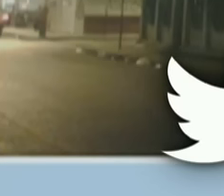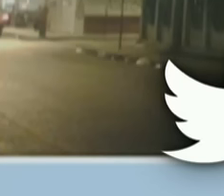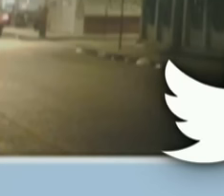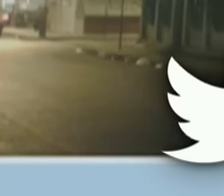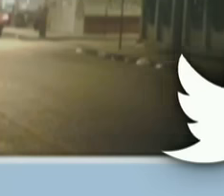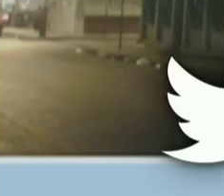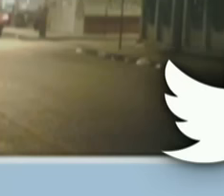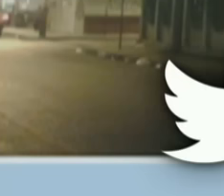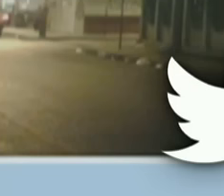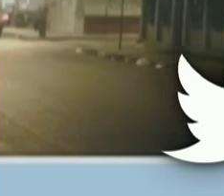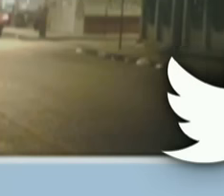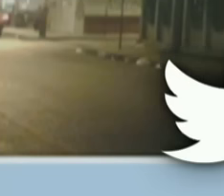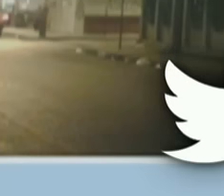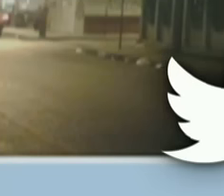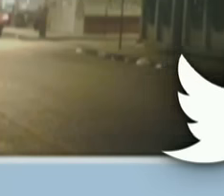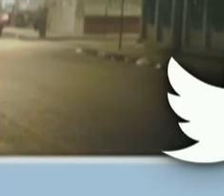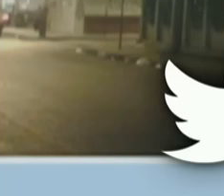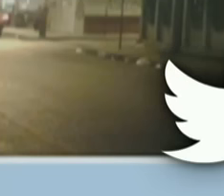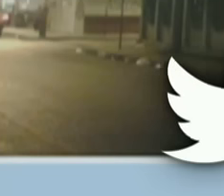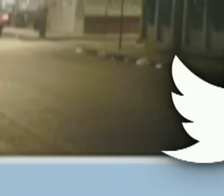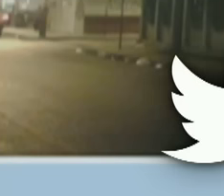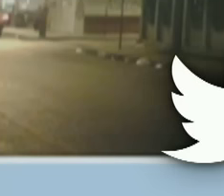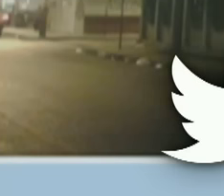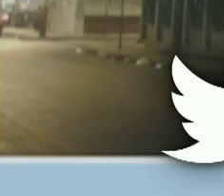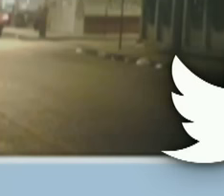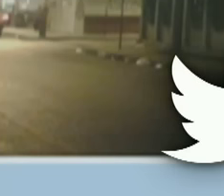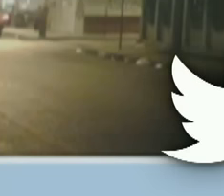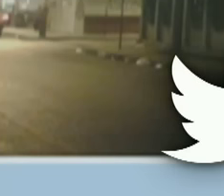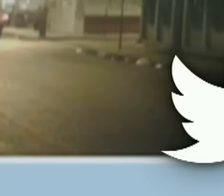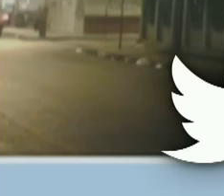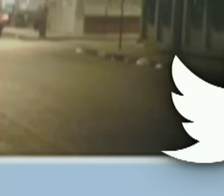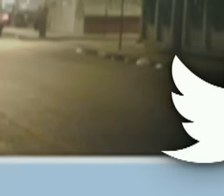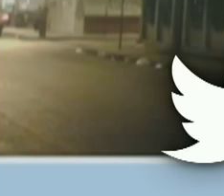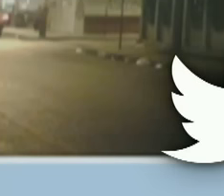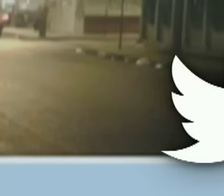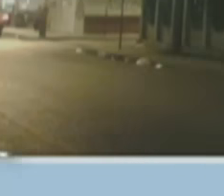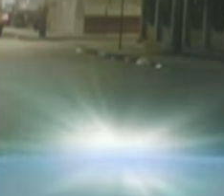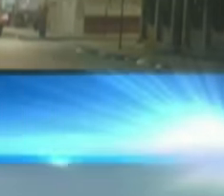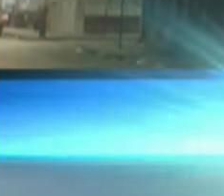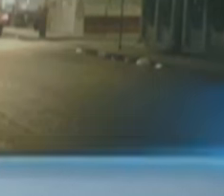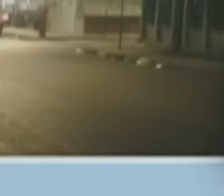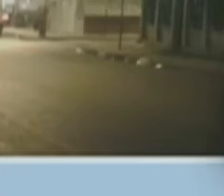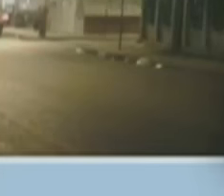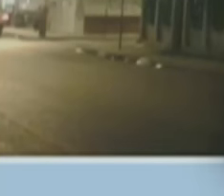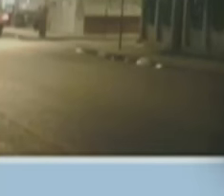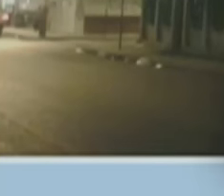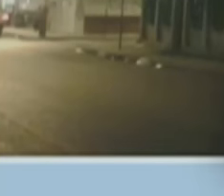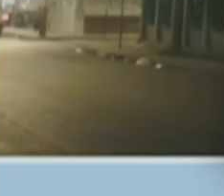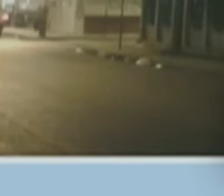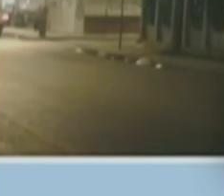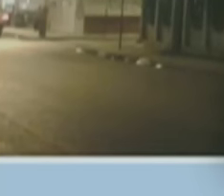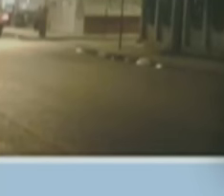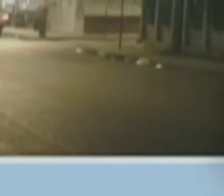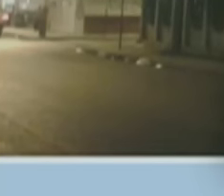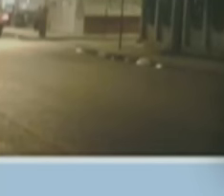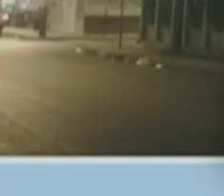la maternidad del Guasmo, Cooperativa 15 de agosto, Avenida Abdón Calderón. Parece que las luminarias están quemadas.